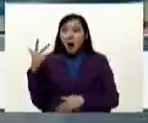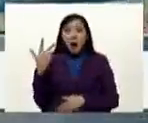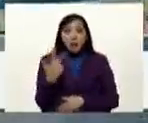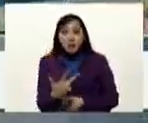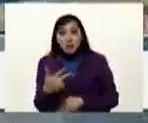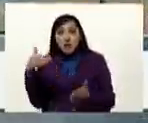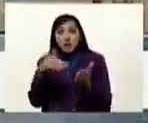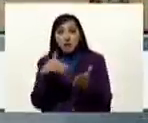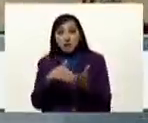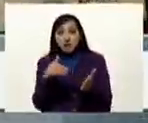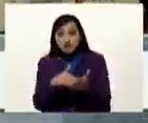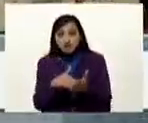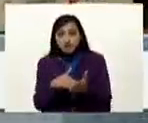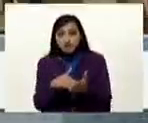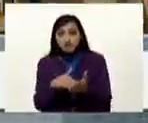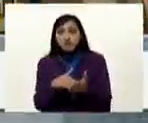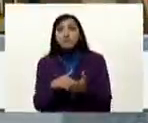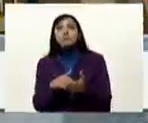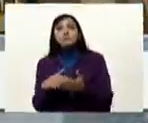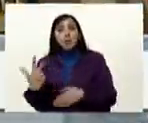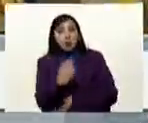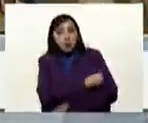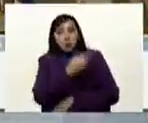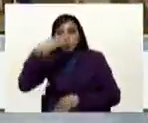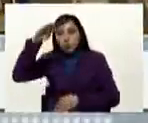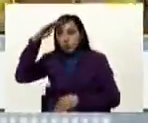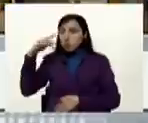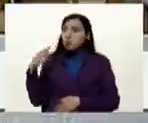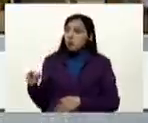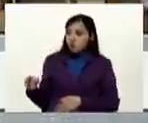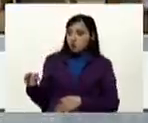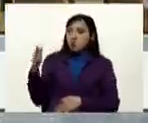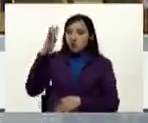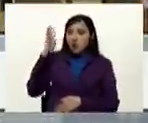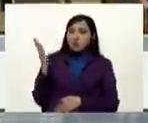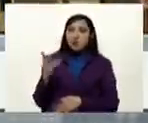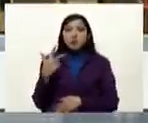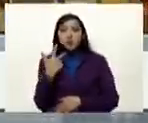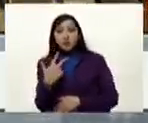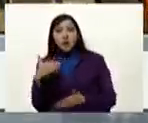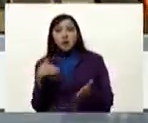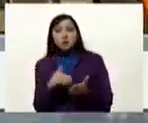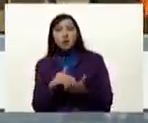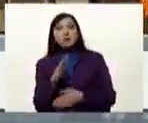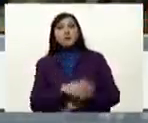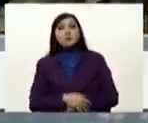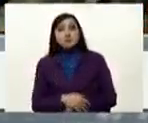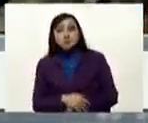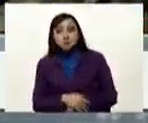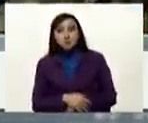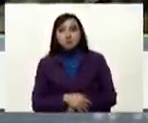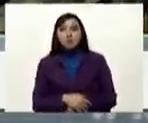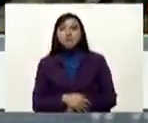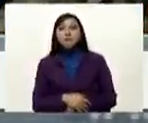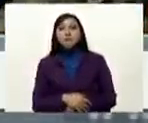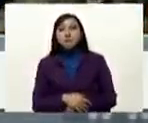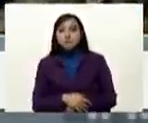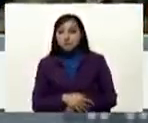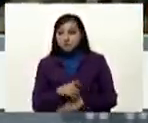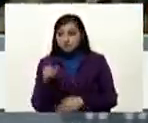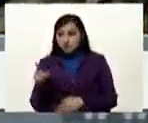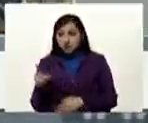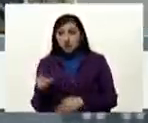aquí, mi corrector y asesor. Tres dosis. Correcto, Coronado ha sustituido a